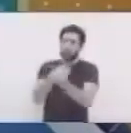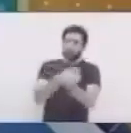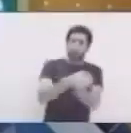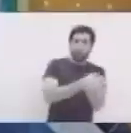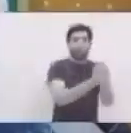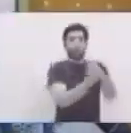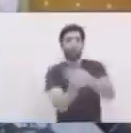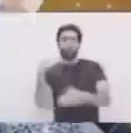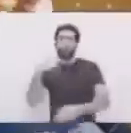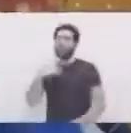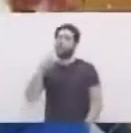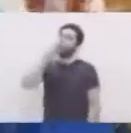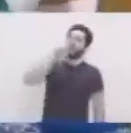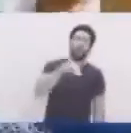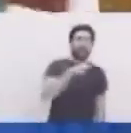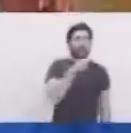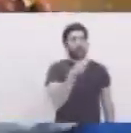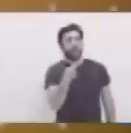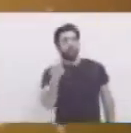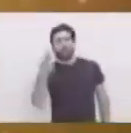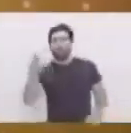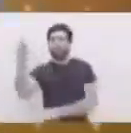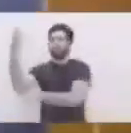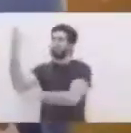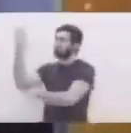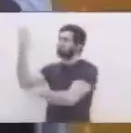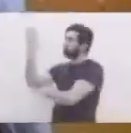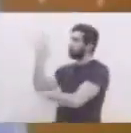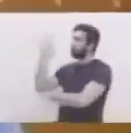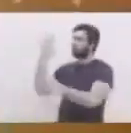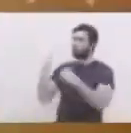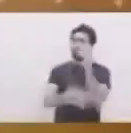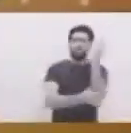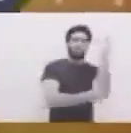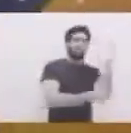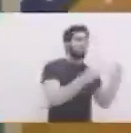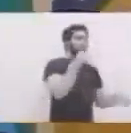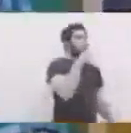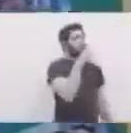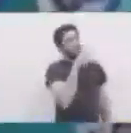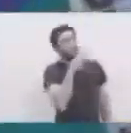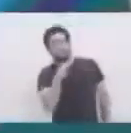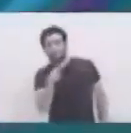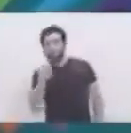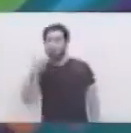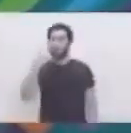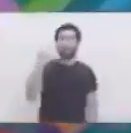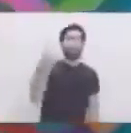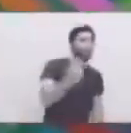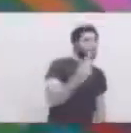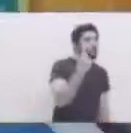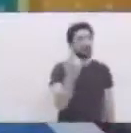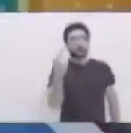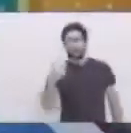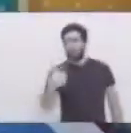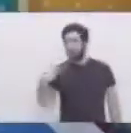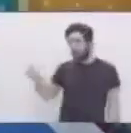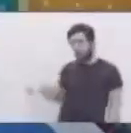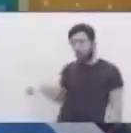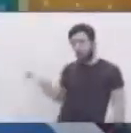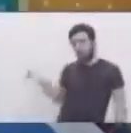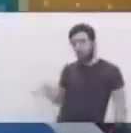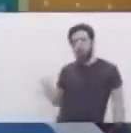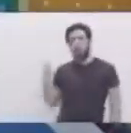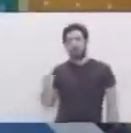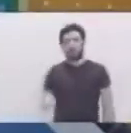Soy una serpiente que anda por el bosque buscando una parte de su cola.